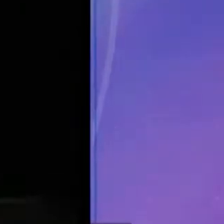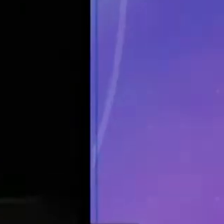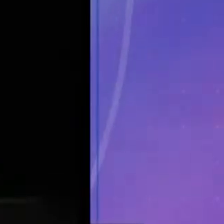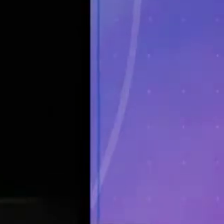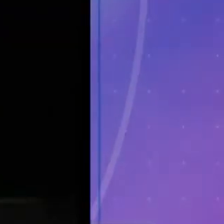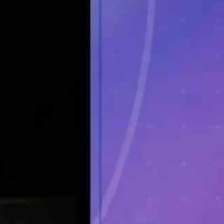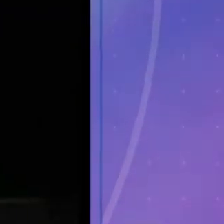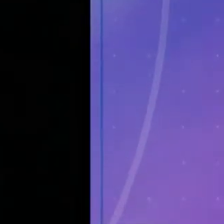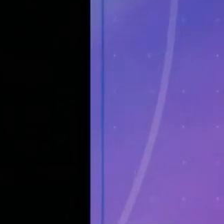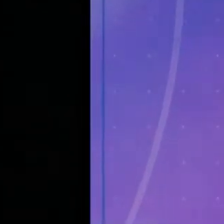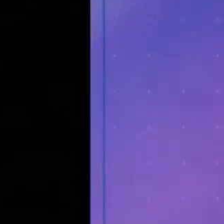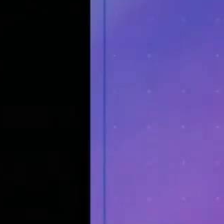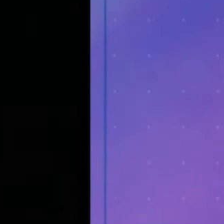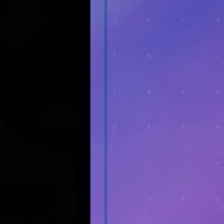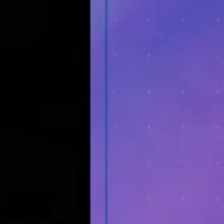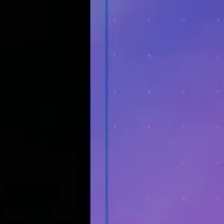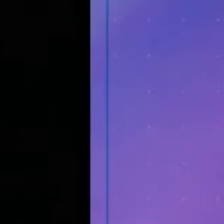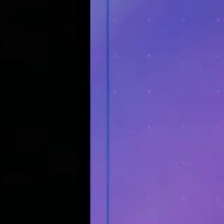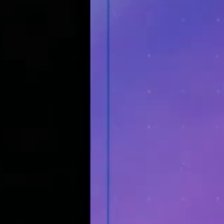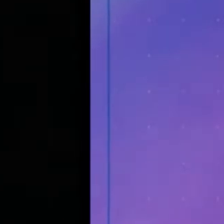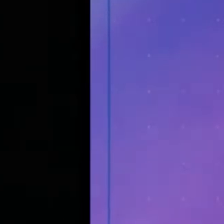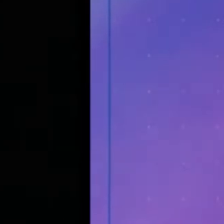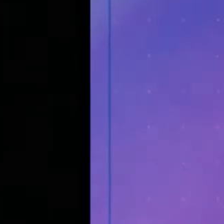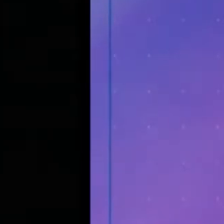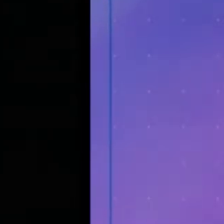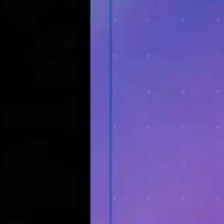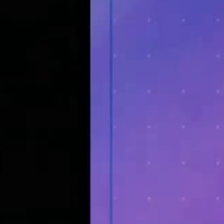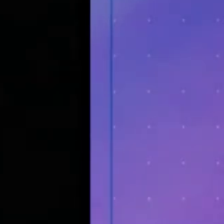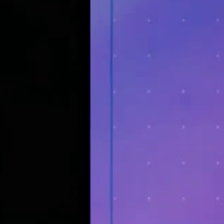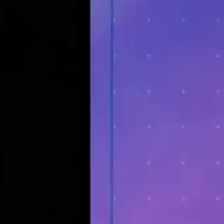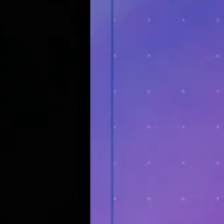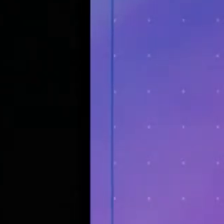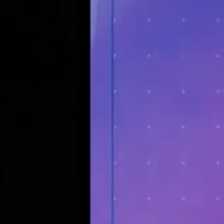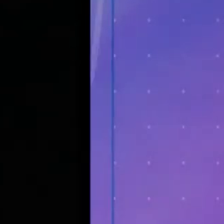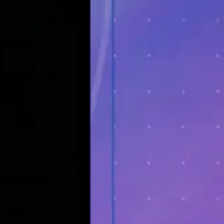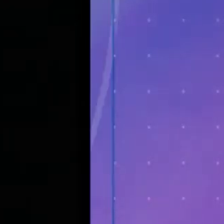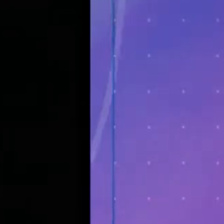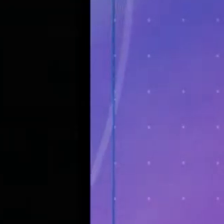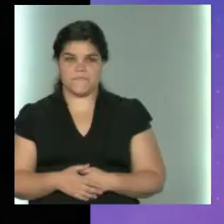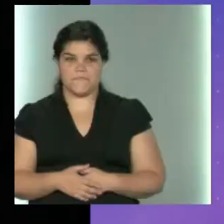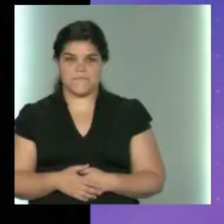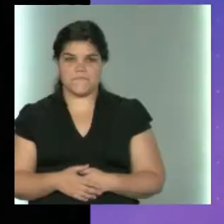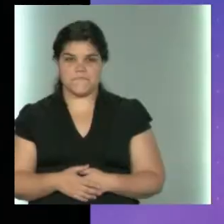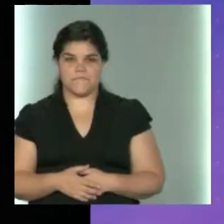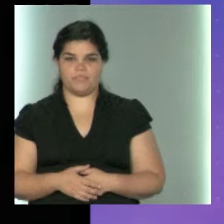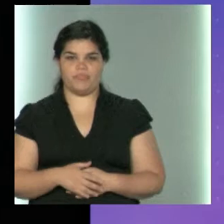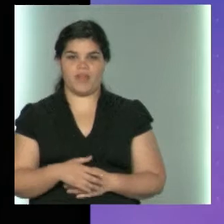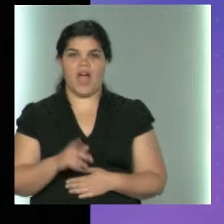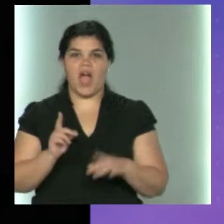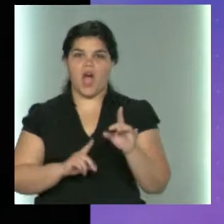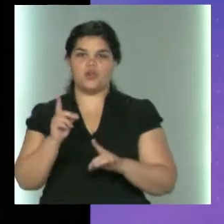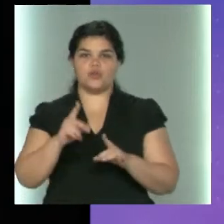No hay un modelo de inventor, no hay un modelo tampoco de invención. Hay inventores que